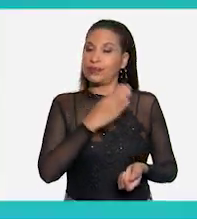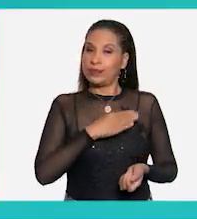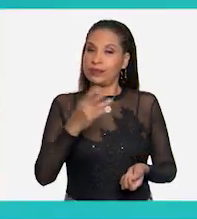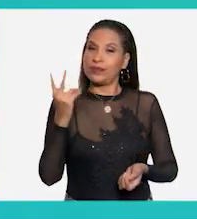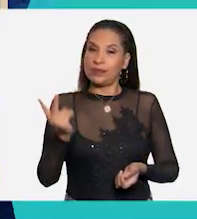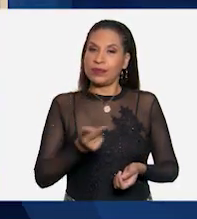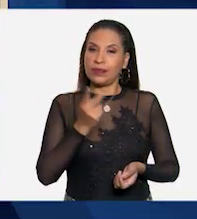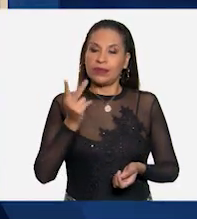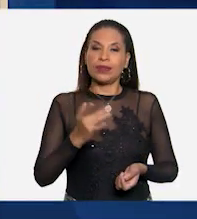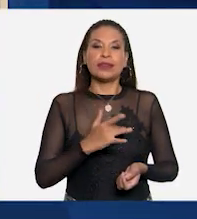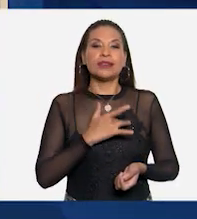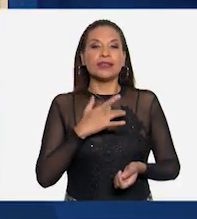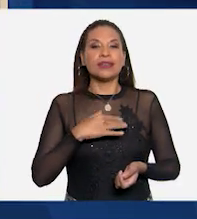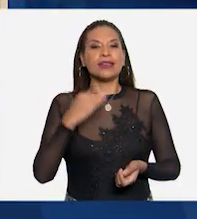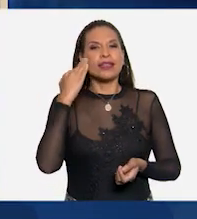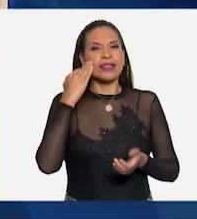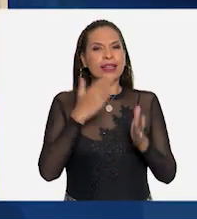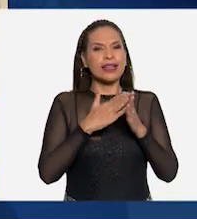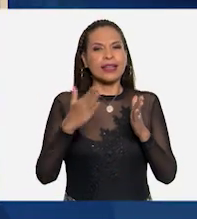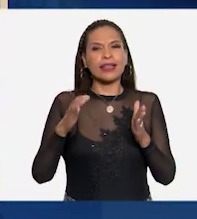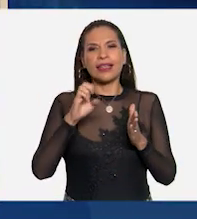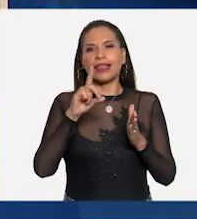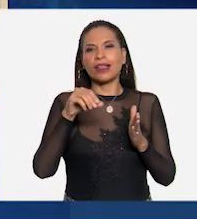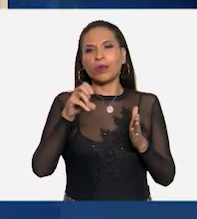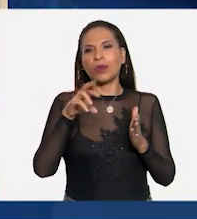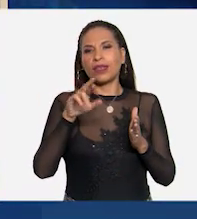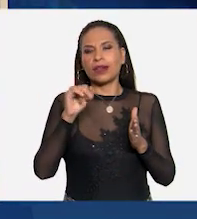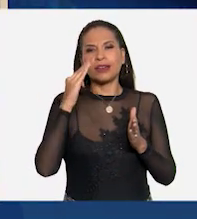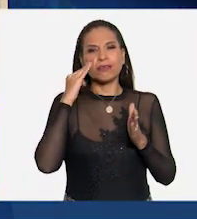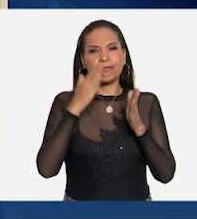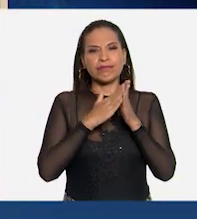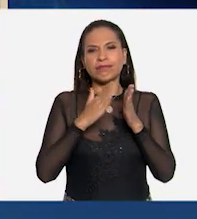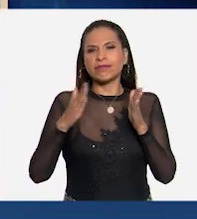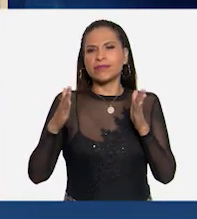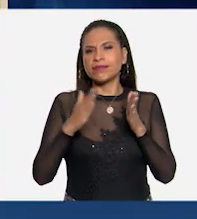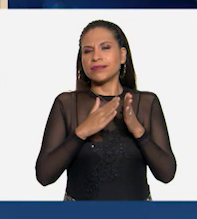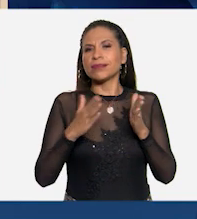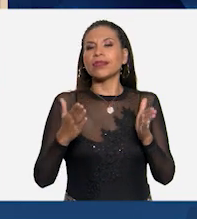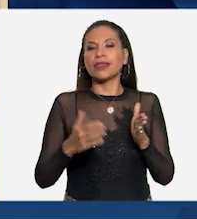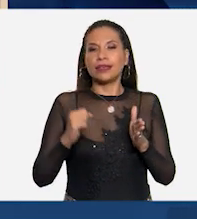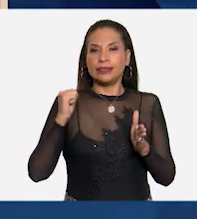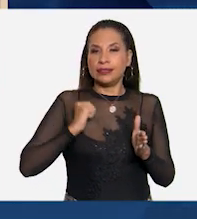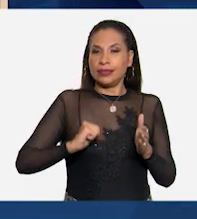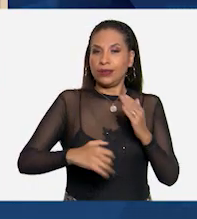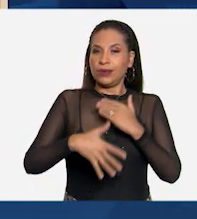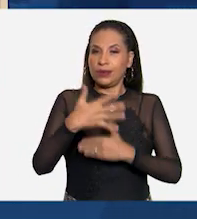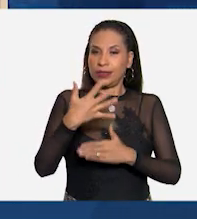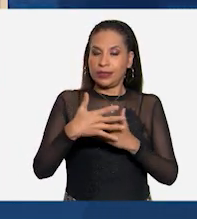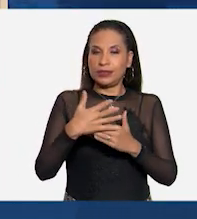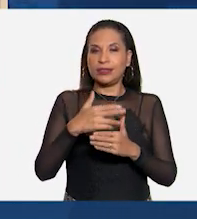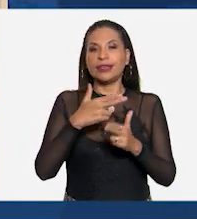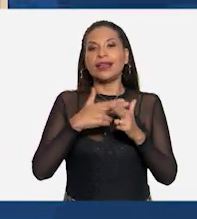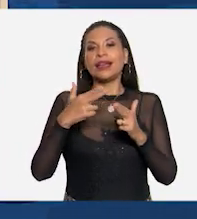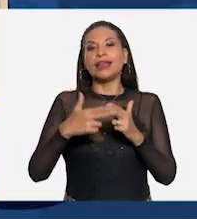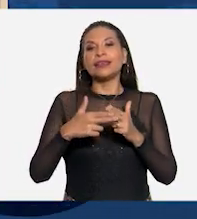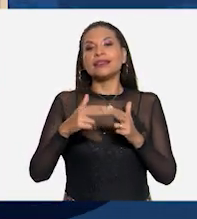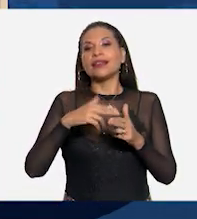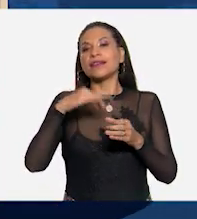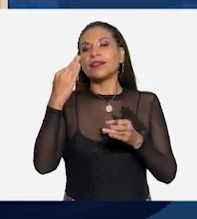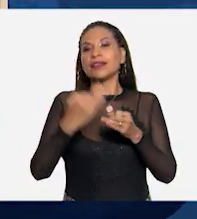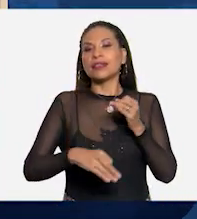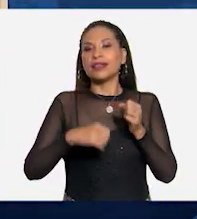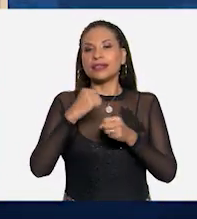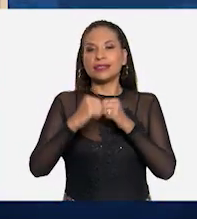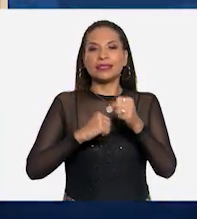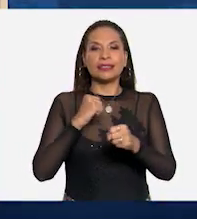Jenny. Se considera que la Edad Moderna fue un periodo de tiempo que abarcó desde el siglo XV y hasta finales del